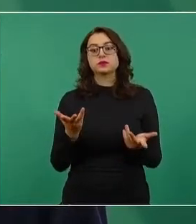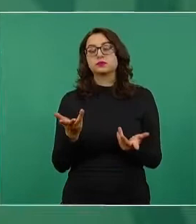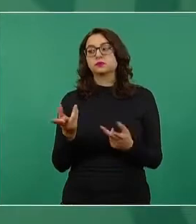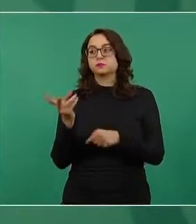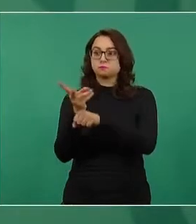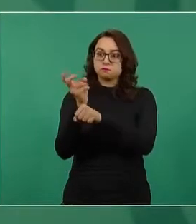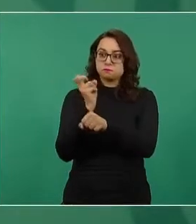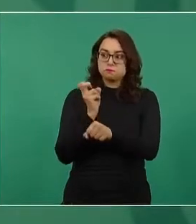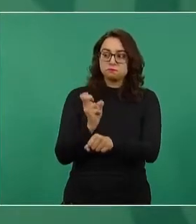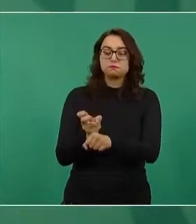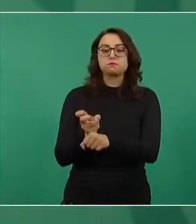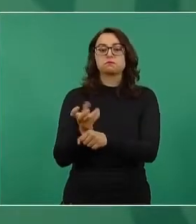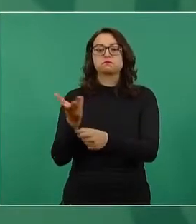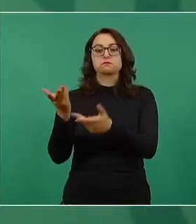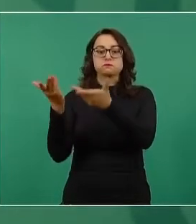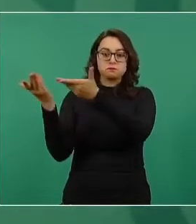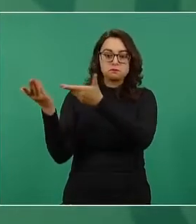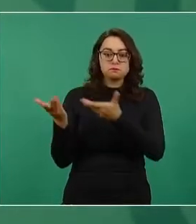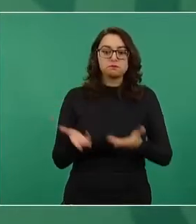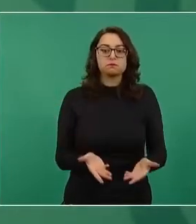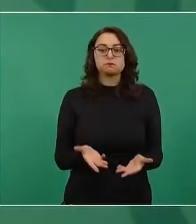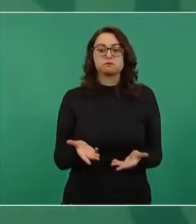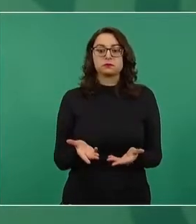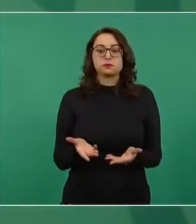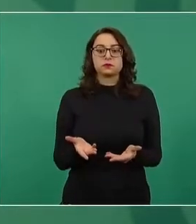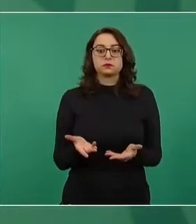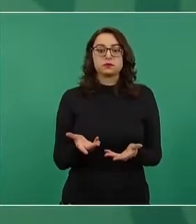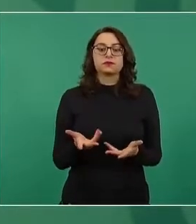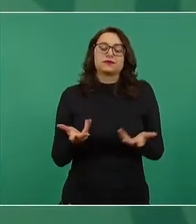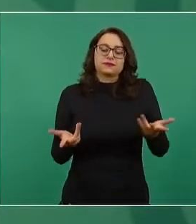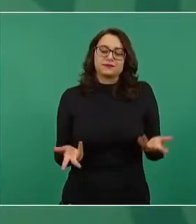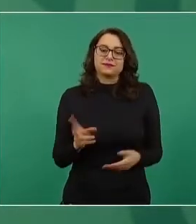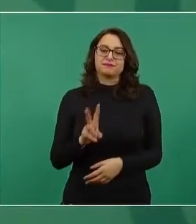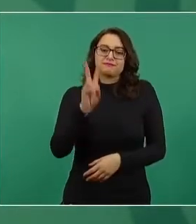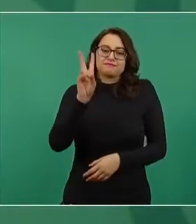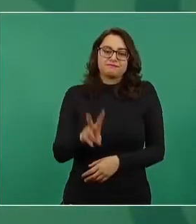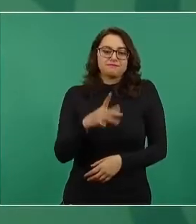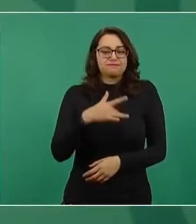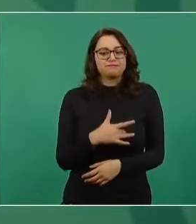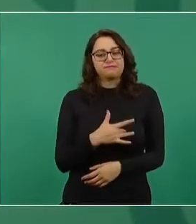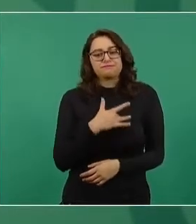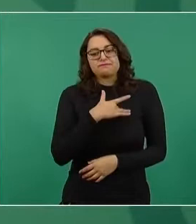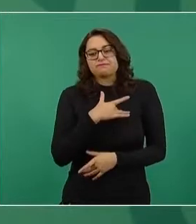invitados porque queremos agradecerles